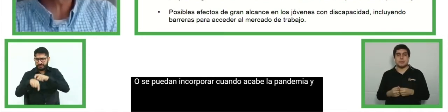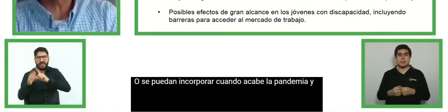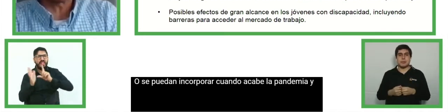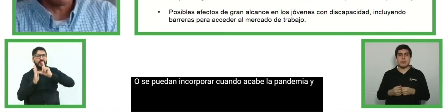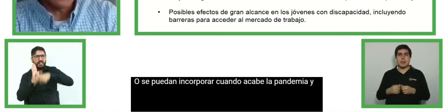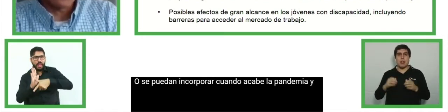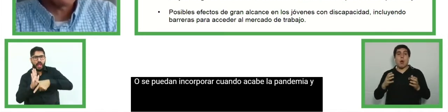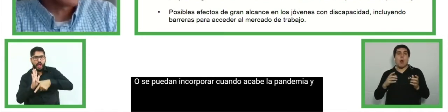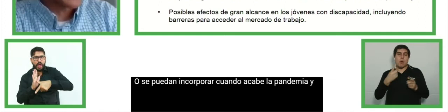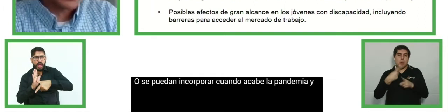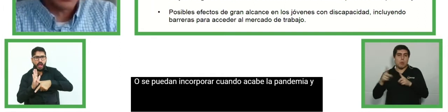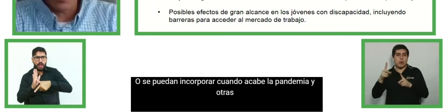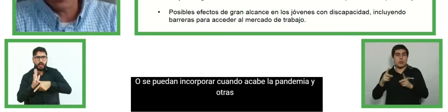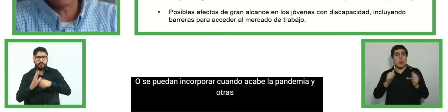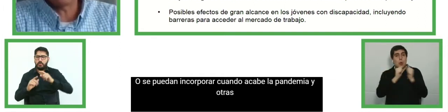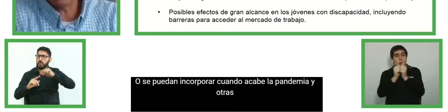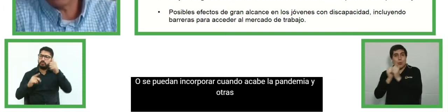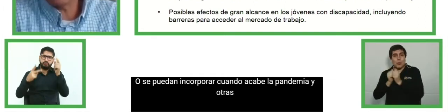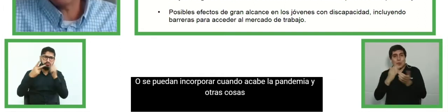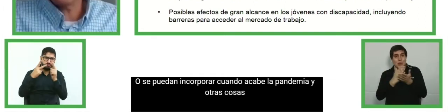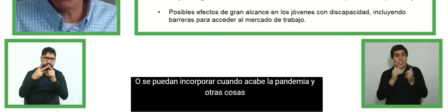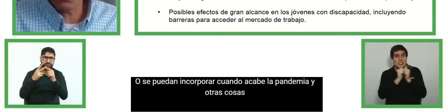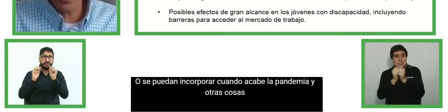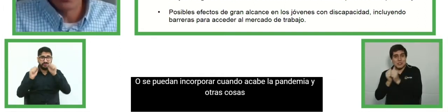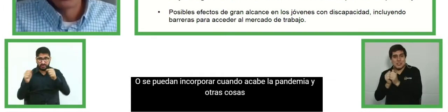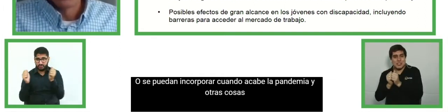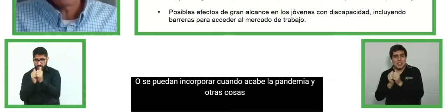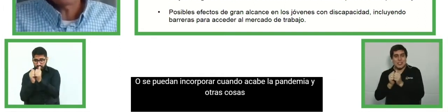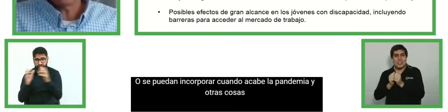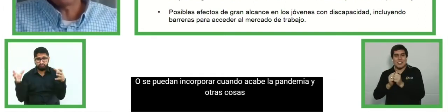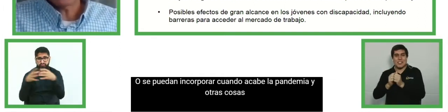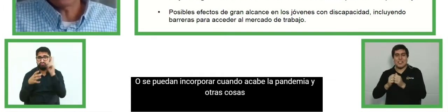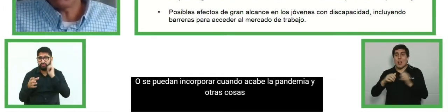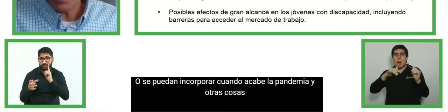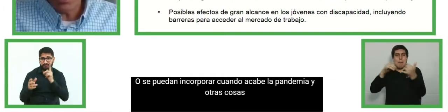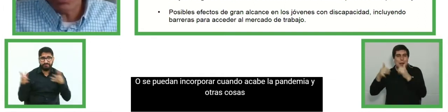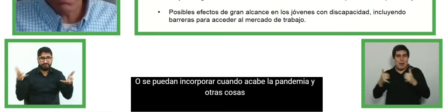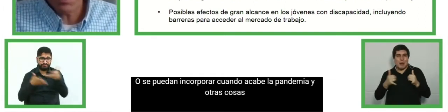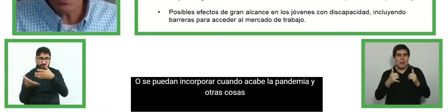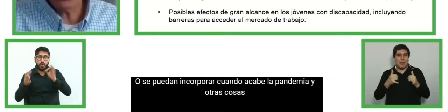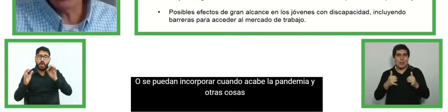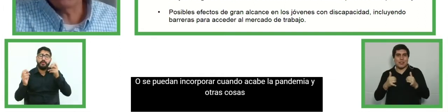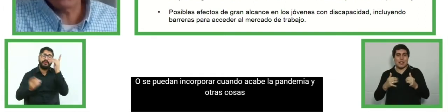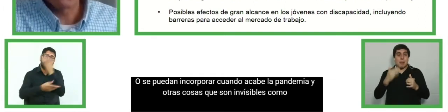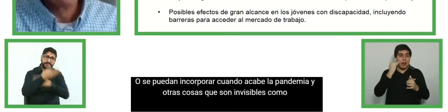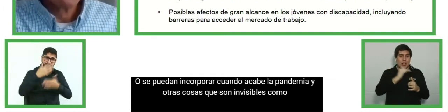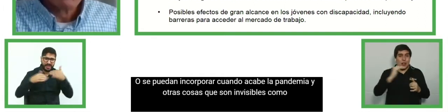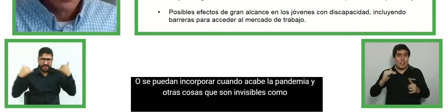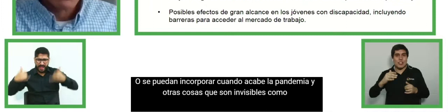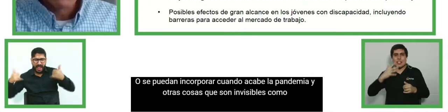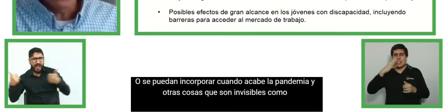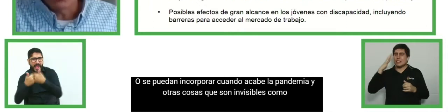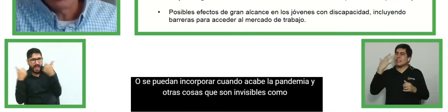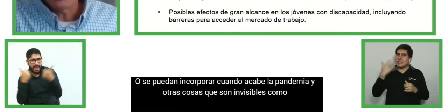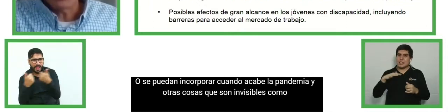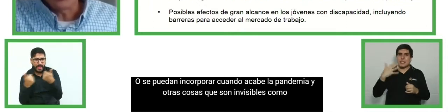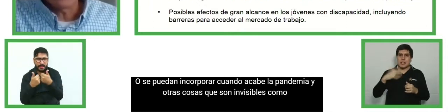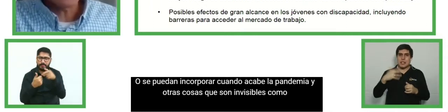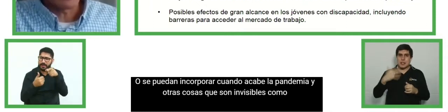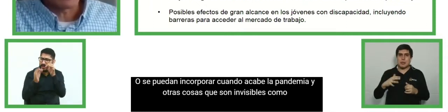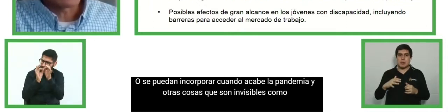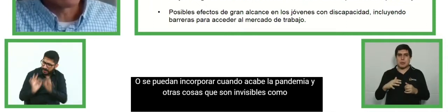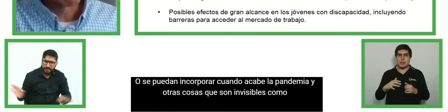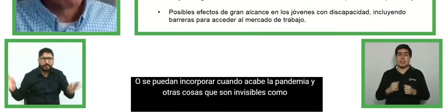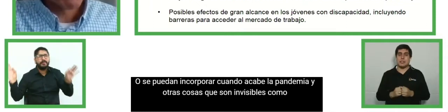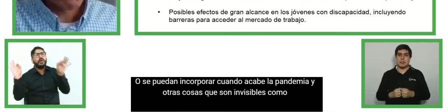estar con sus compañeros físicamente, con lo importante que sabemos que es todo para los niños, sobre todo en